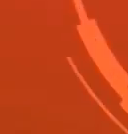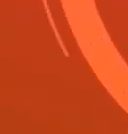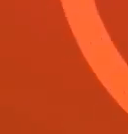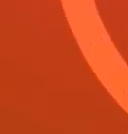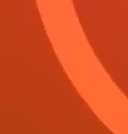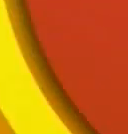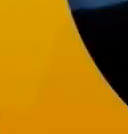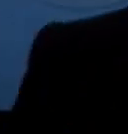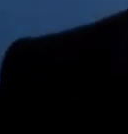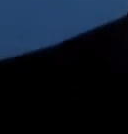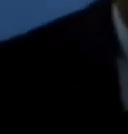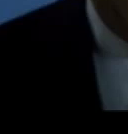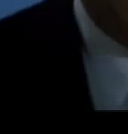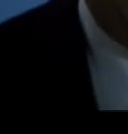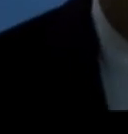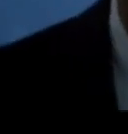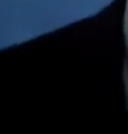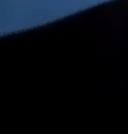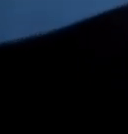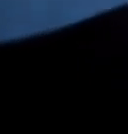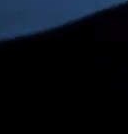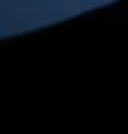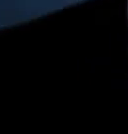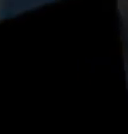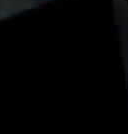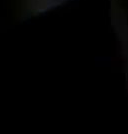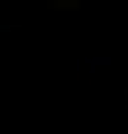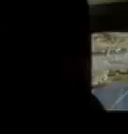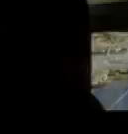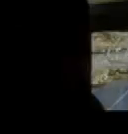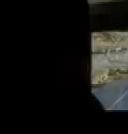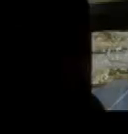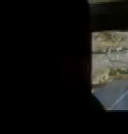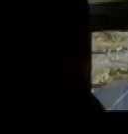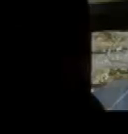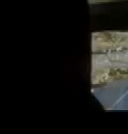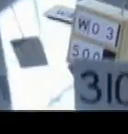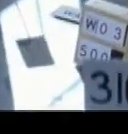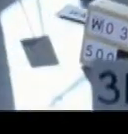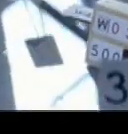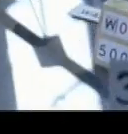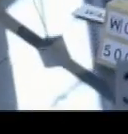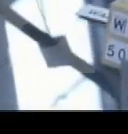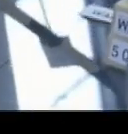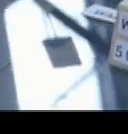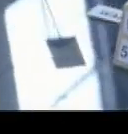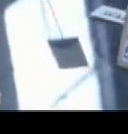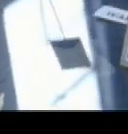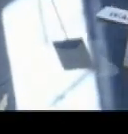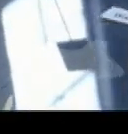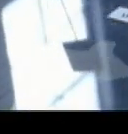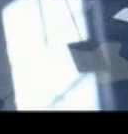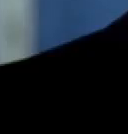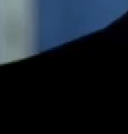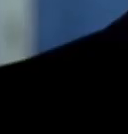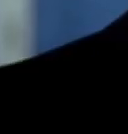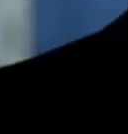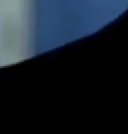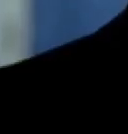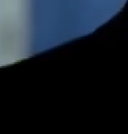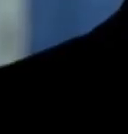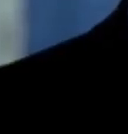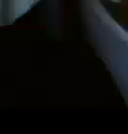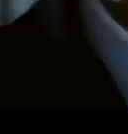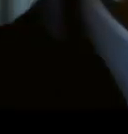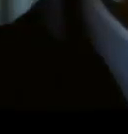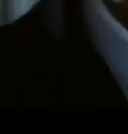Señor, creo que quieren confundirnos para atacar donde más nos duela. Pearl Harbor. Son más de 4.000 millas náuticas desde Japón hasta Pearl. Es una